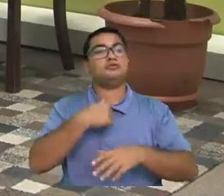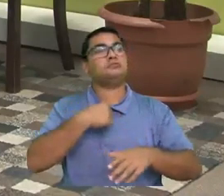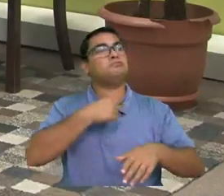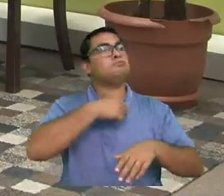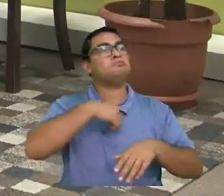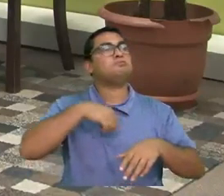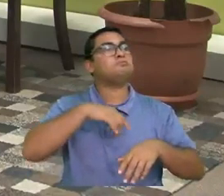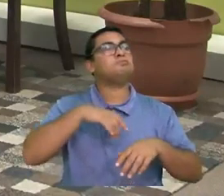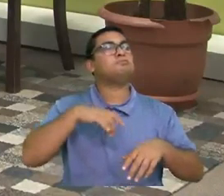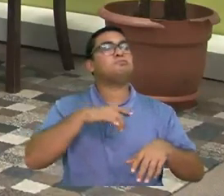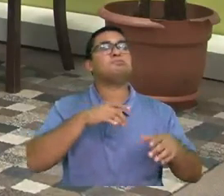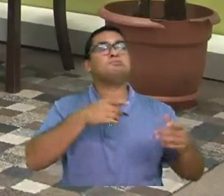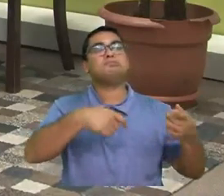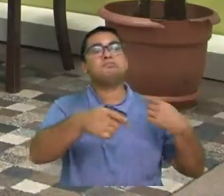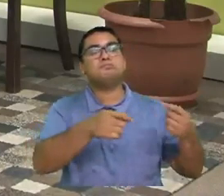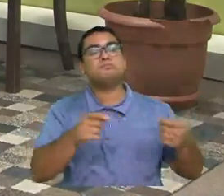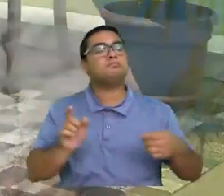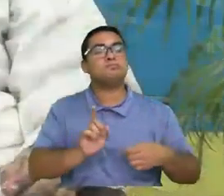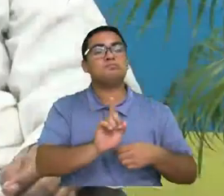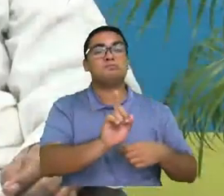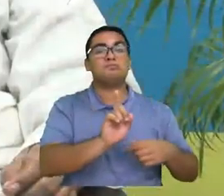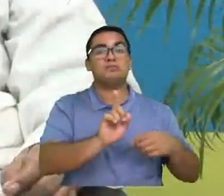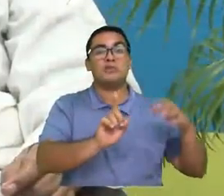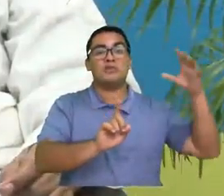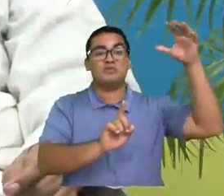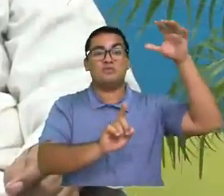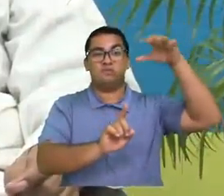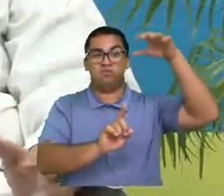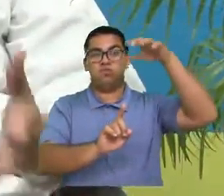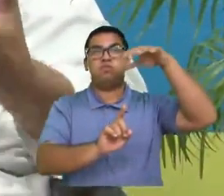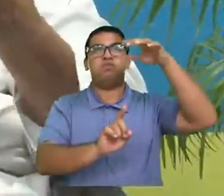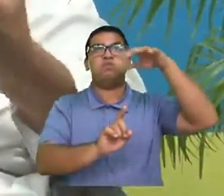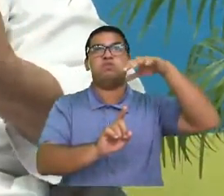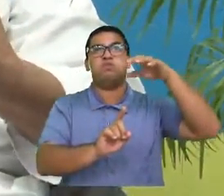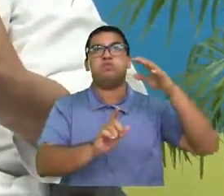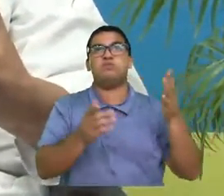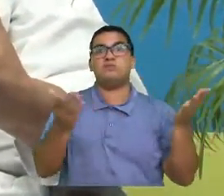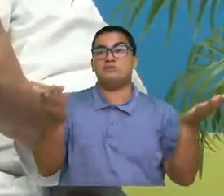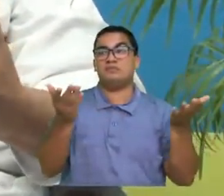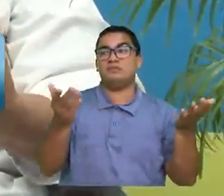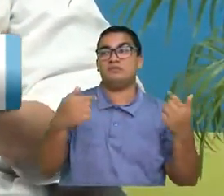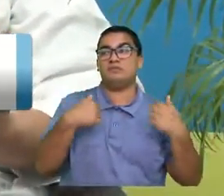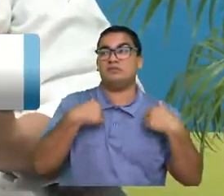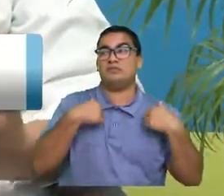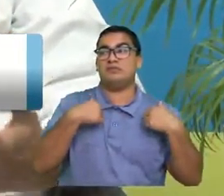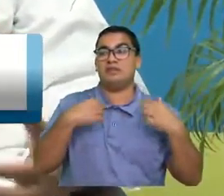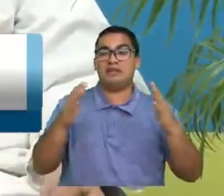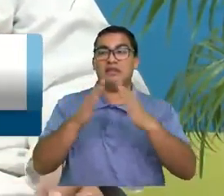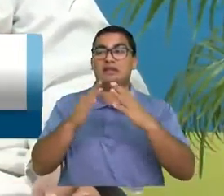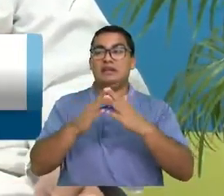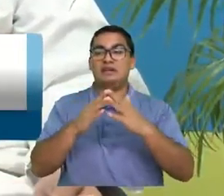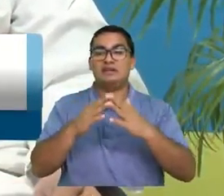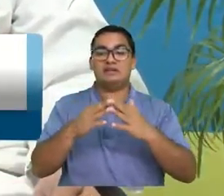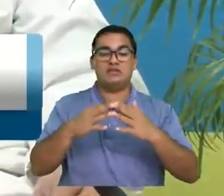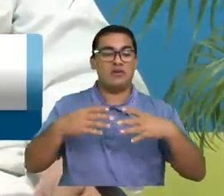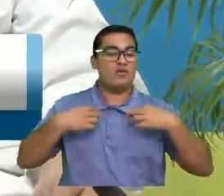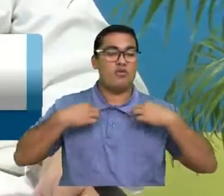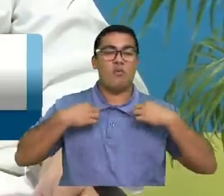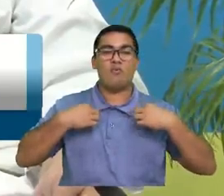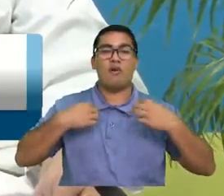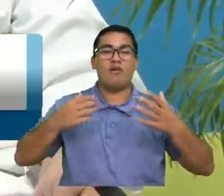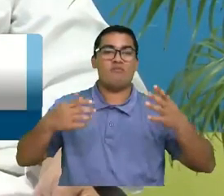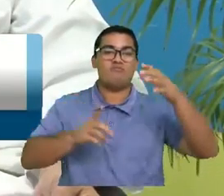casa, en ese pequeño trayecto. Entonces, yo lo que tengo que hacer es que en cuanto nomás llego a mi casa, me tengo que llegar a secar. A